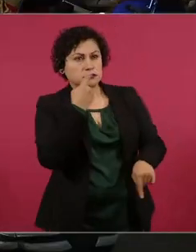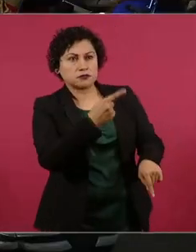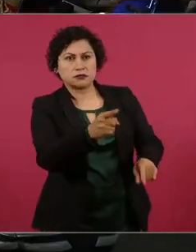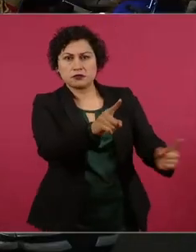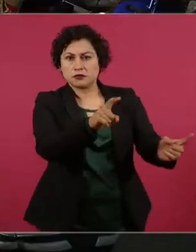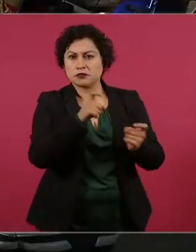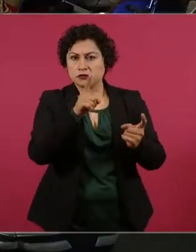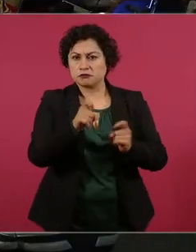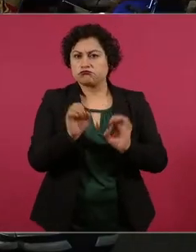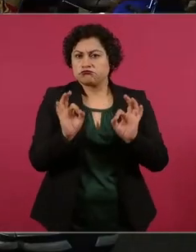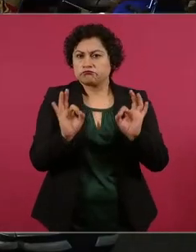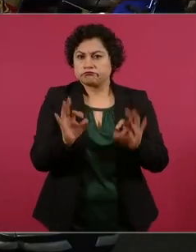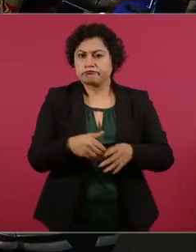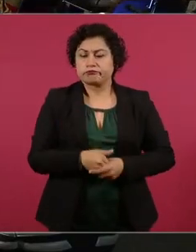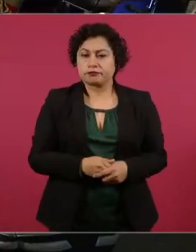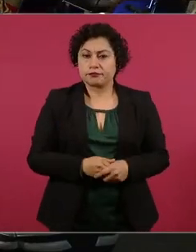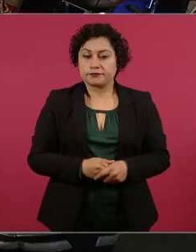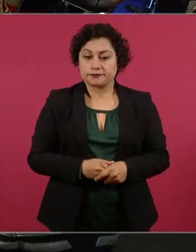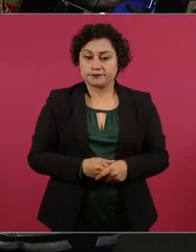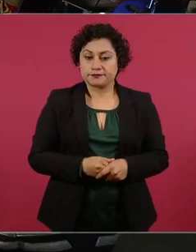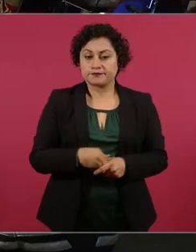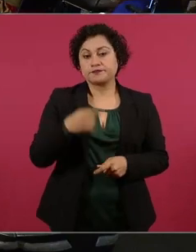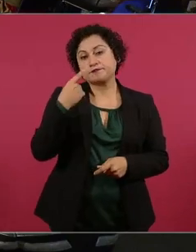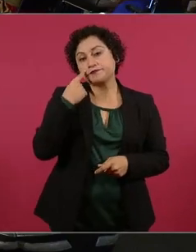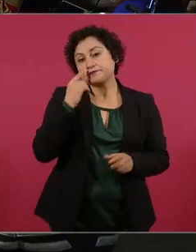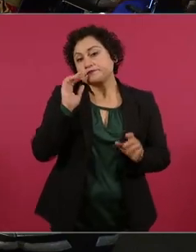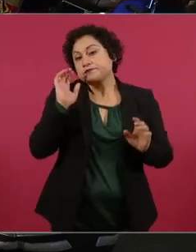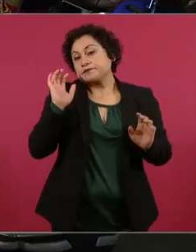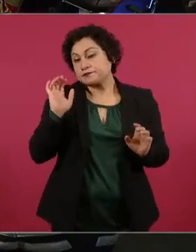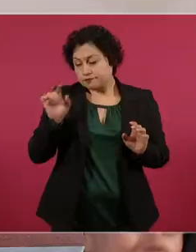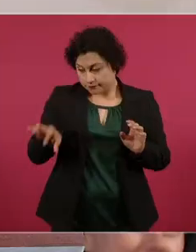favor, no es para presumir,